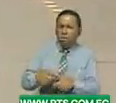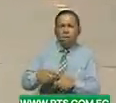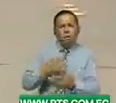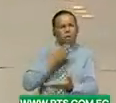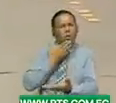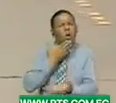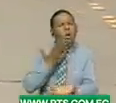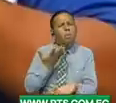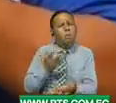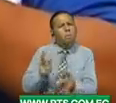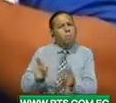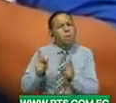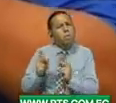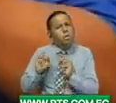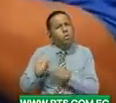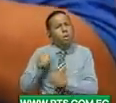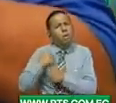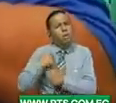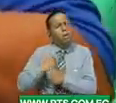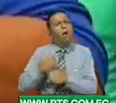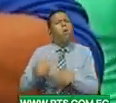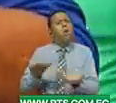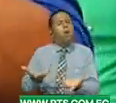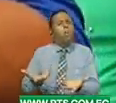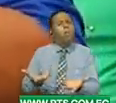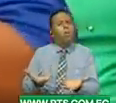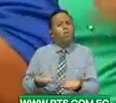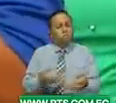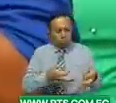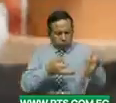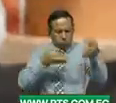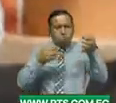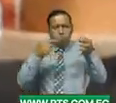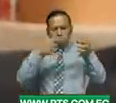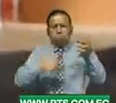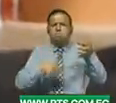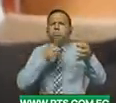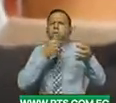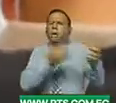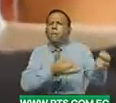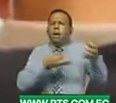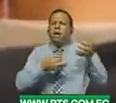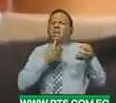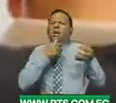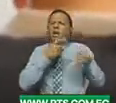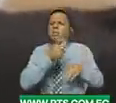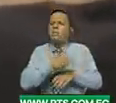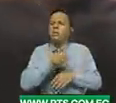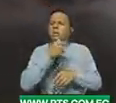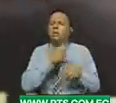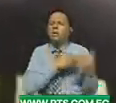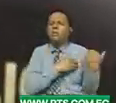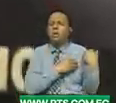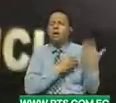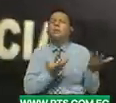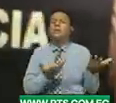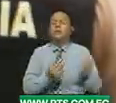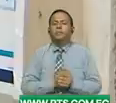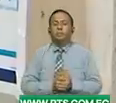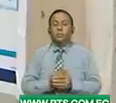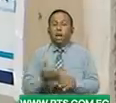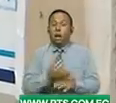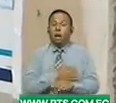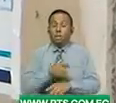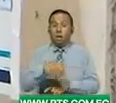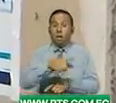hay nada de esto, que vienen con papelitos, pero ¿quién le manda el papel? Y de los 6 locales que fueron clausurados por el Departamento de